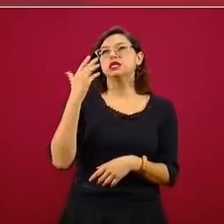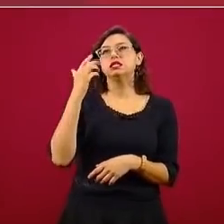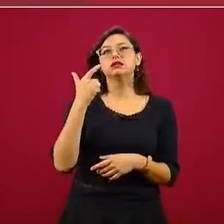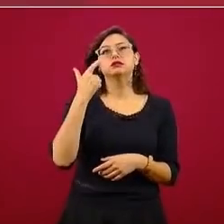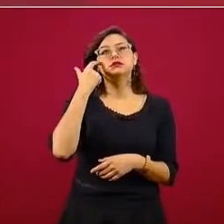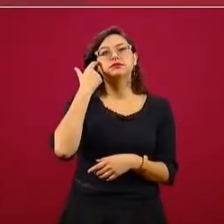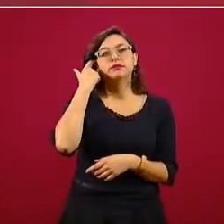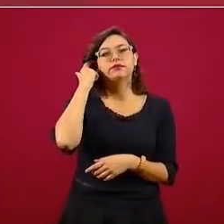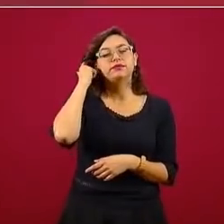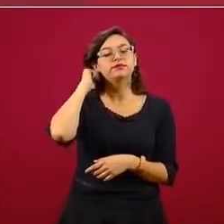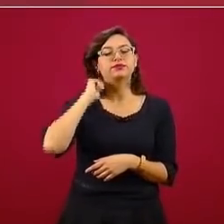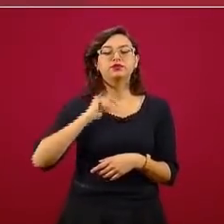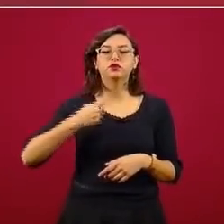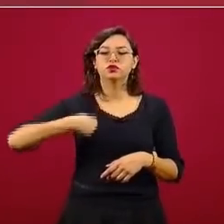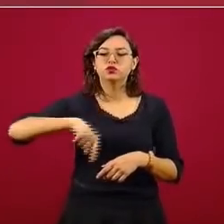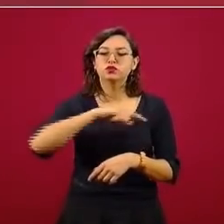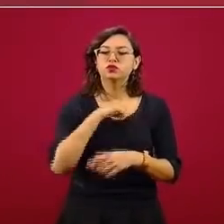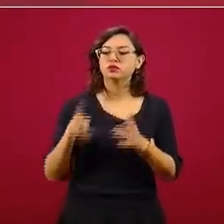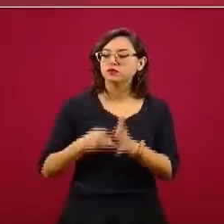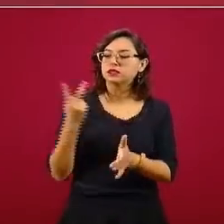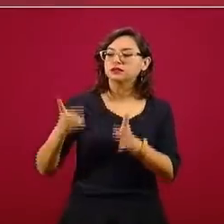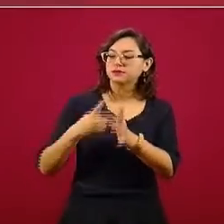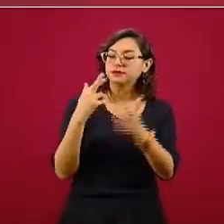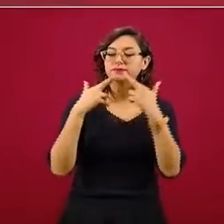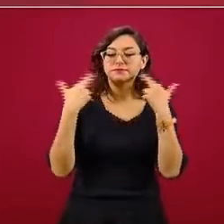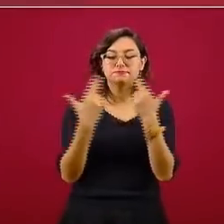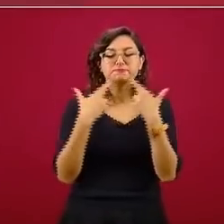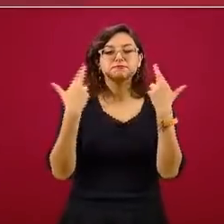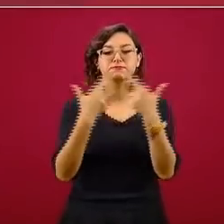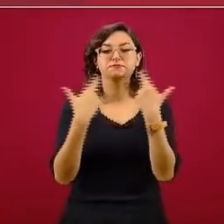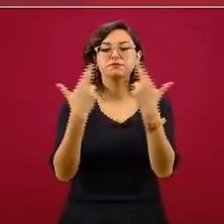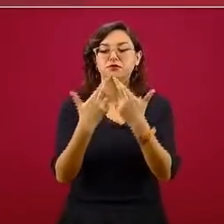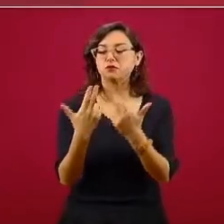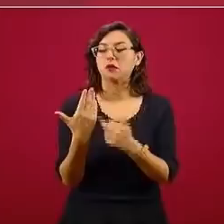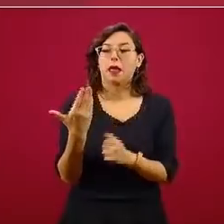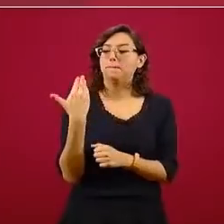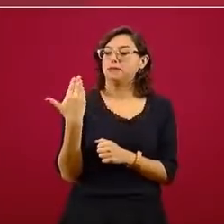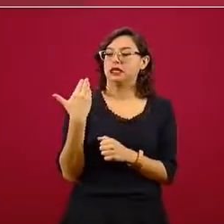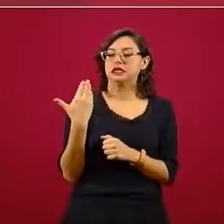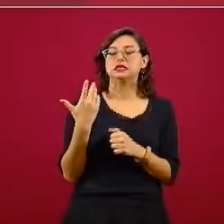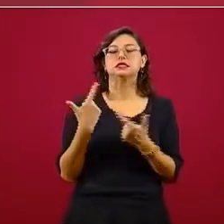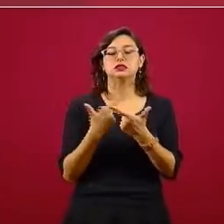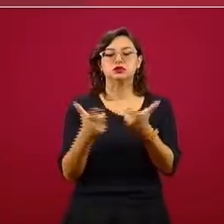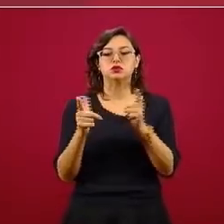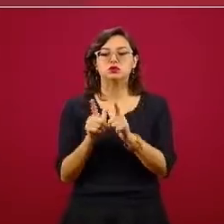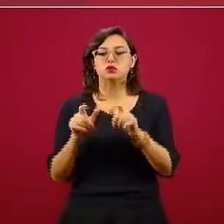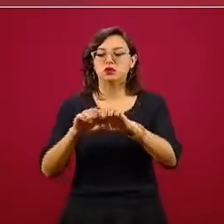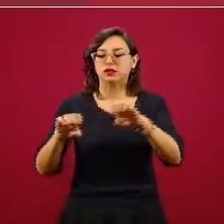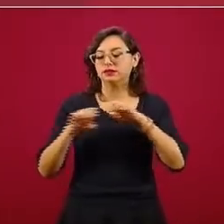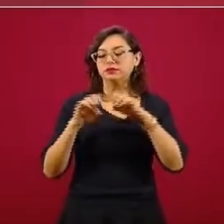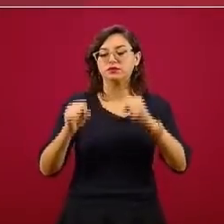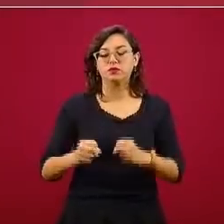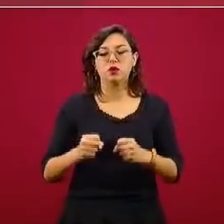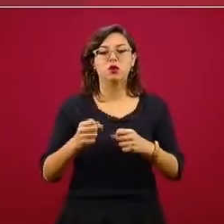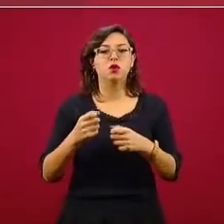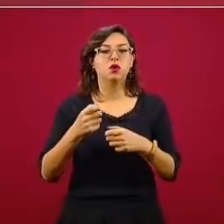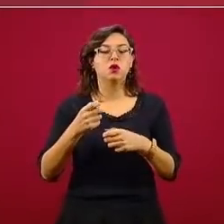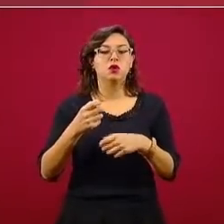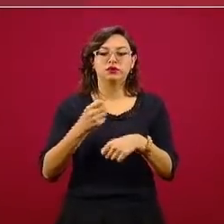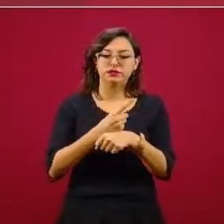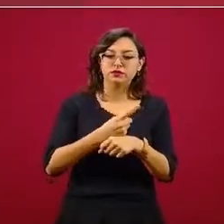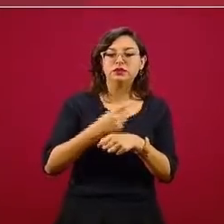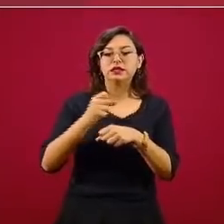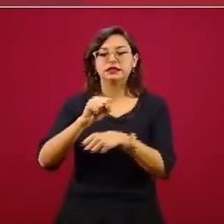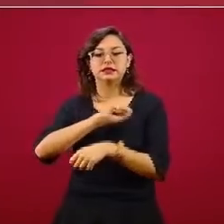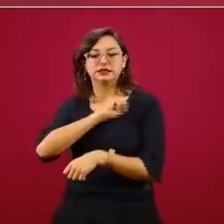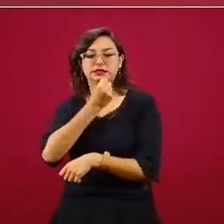que sostenemos con el señor presidente, el Gabinete de Salud, nos indicaba que era importante,